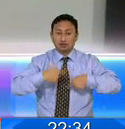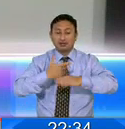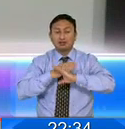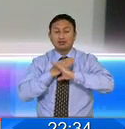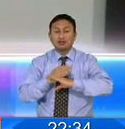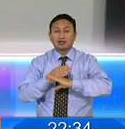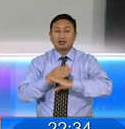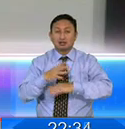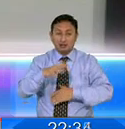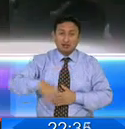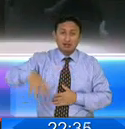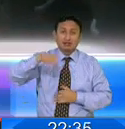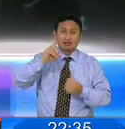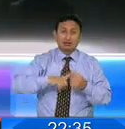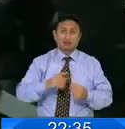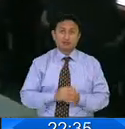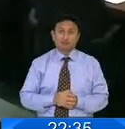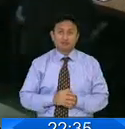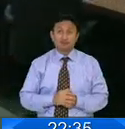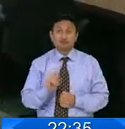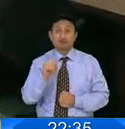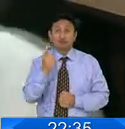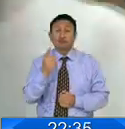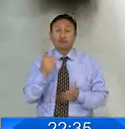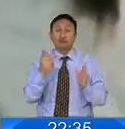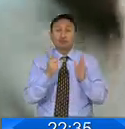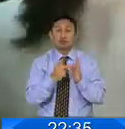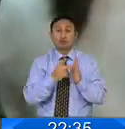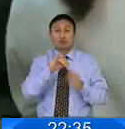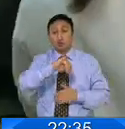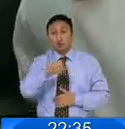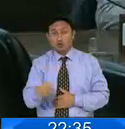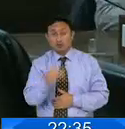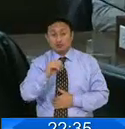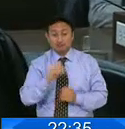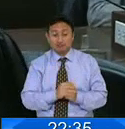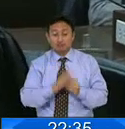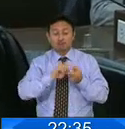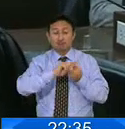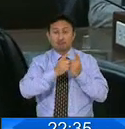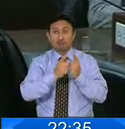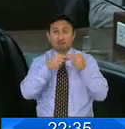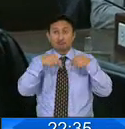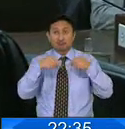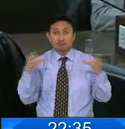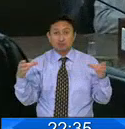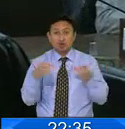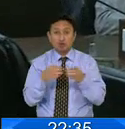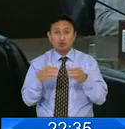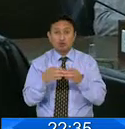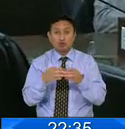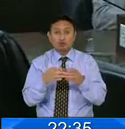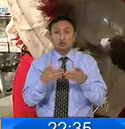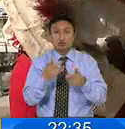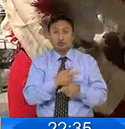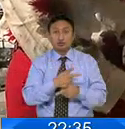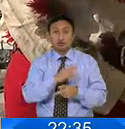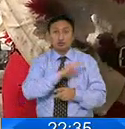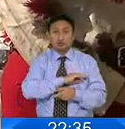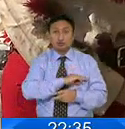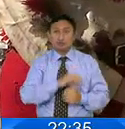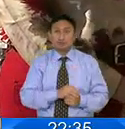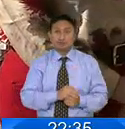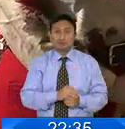defensa institucional. El único punto de la sesión para este jueves es el cambio de integrantes de comisiones del Consejo Metropolitano.